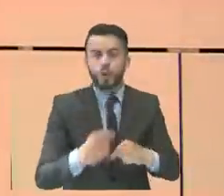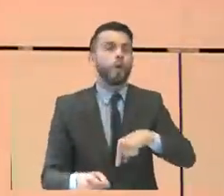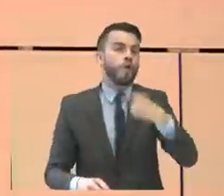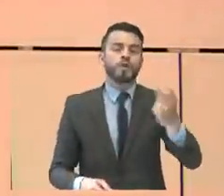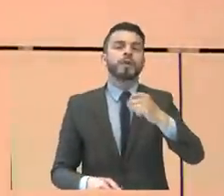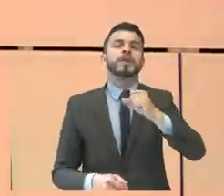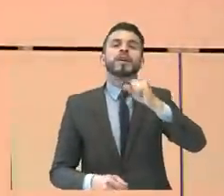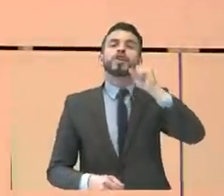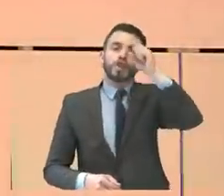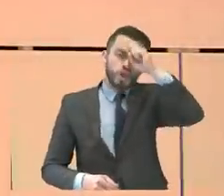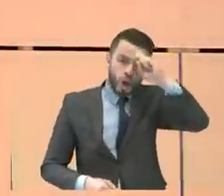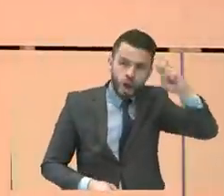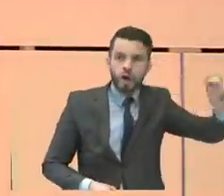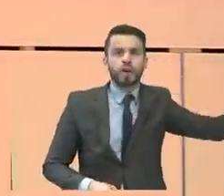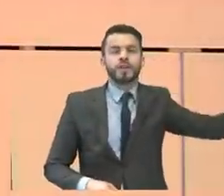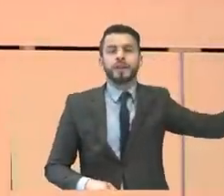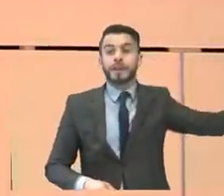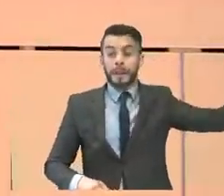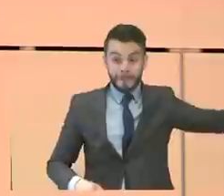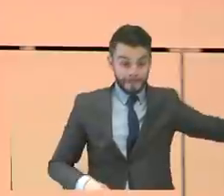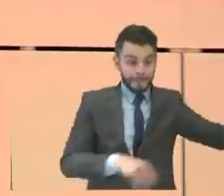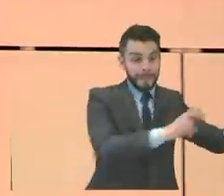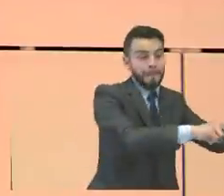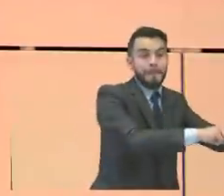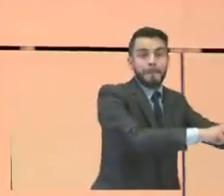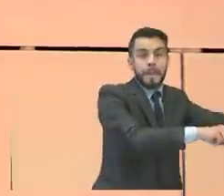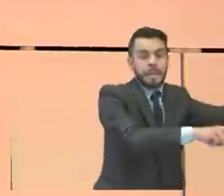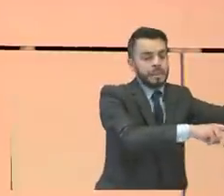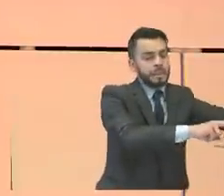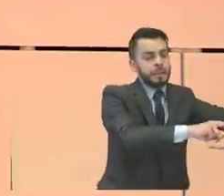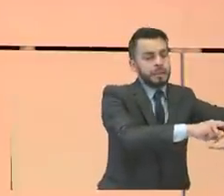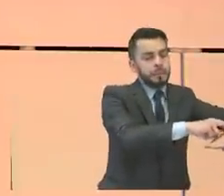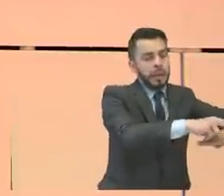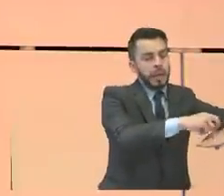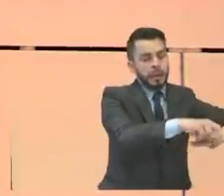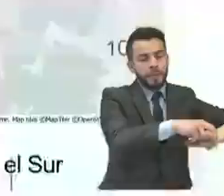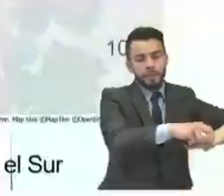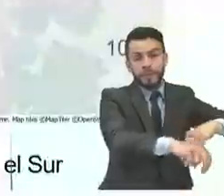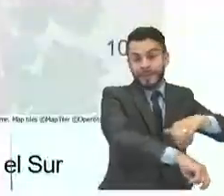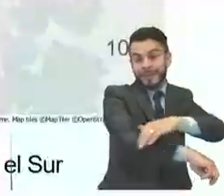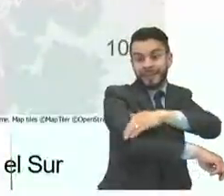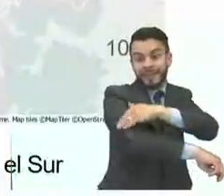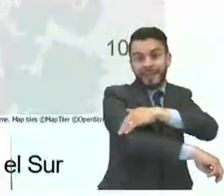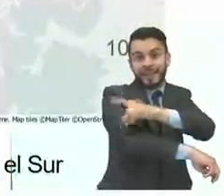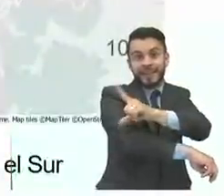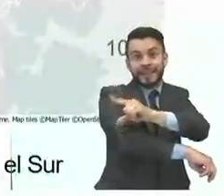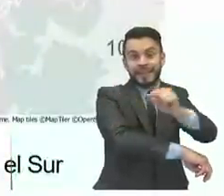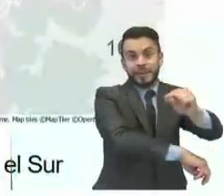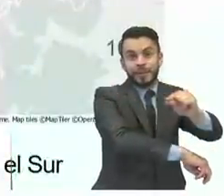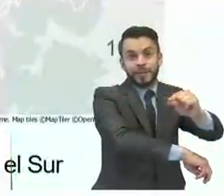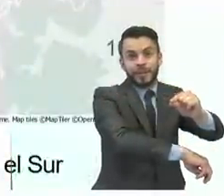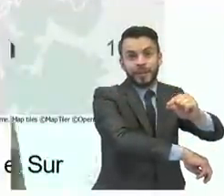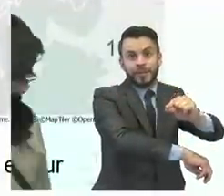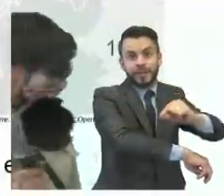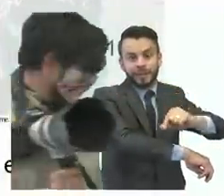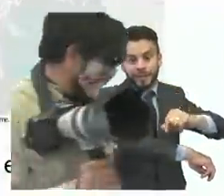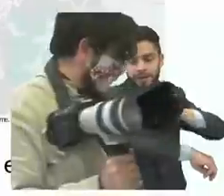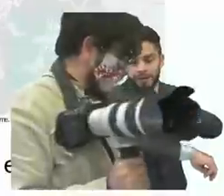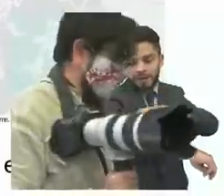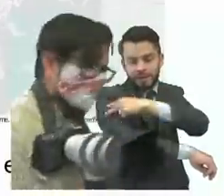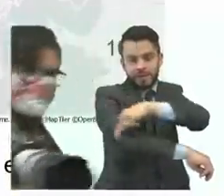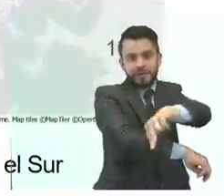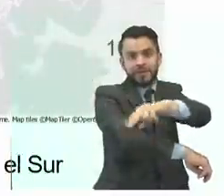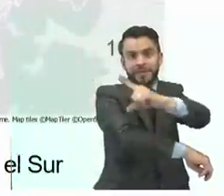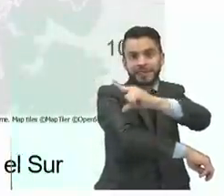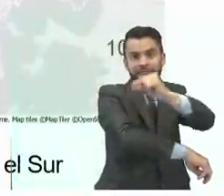séptima, cuando llega a la 100, se baja casi un tercio de los viajes. Casi un tercio de los viajes se